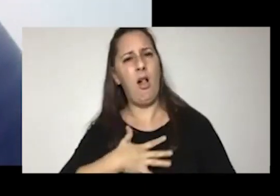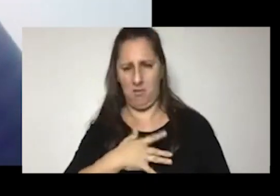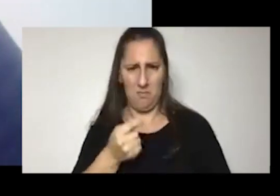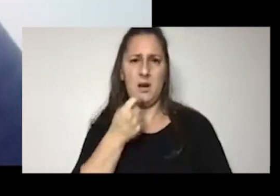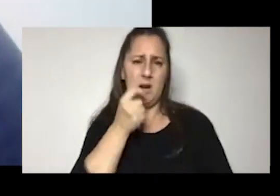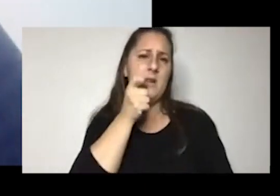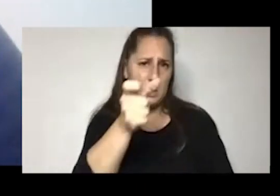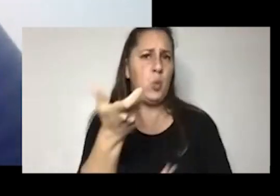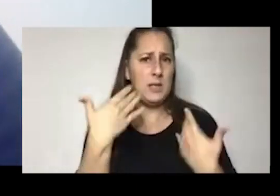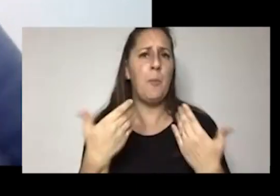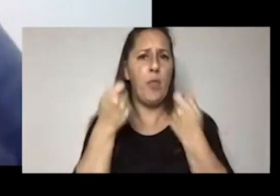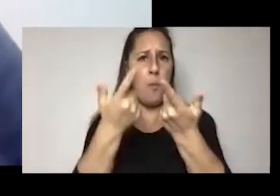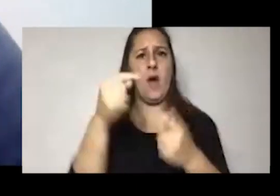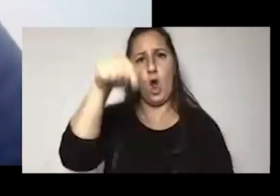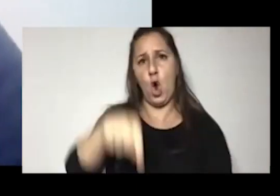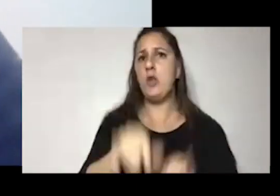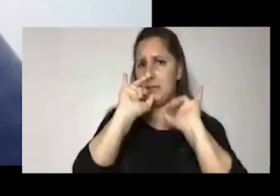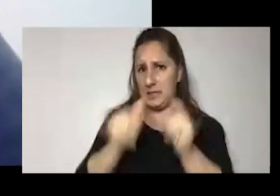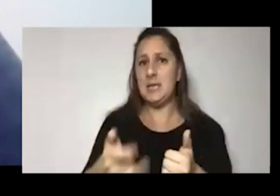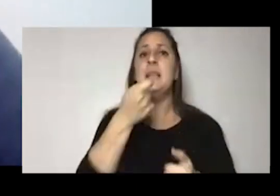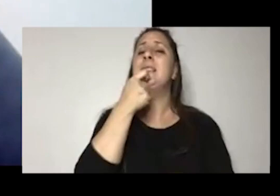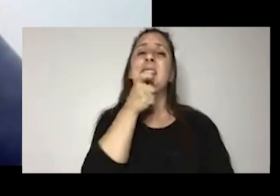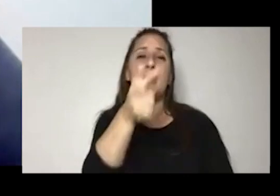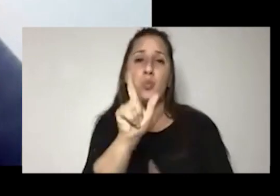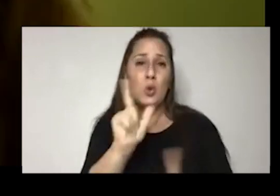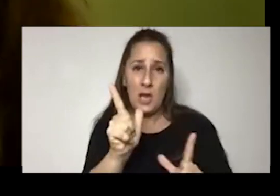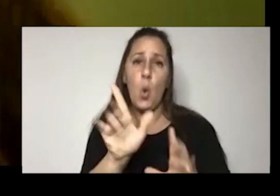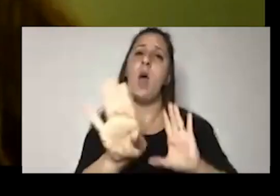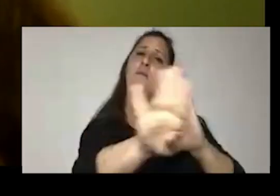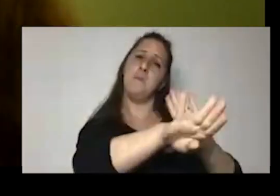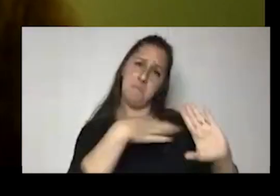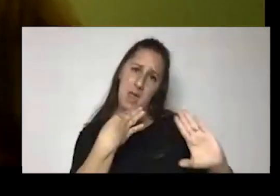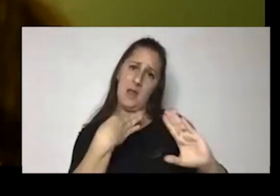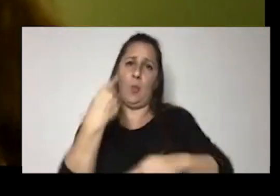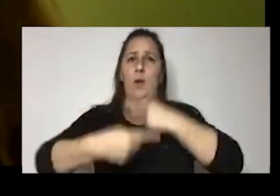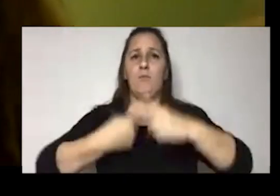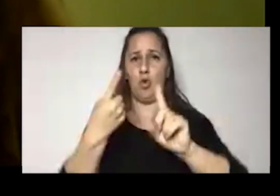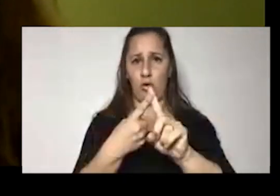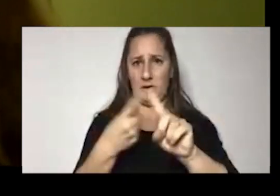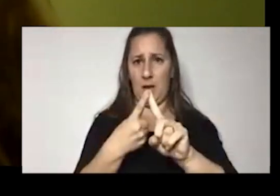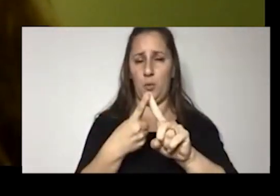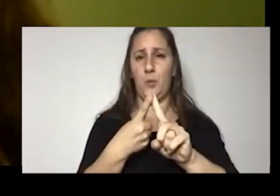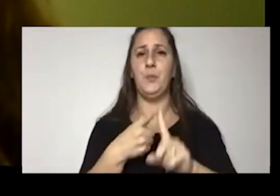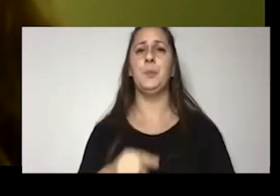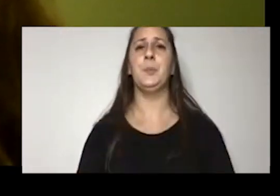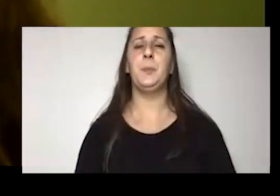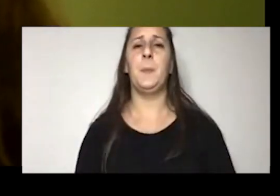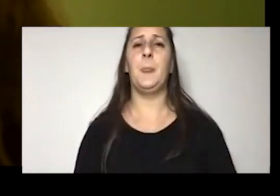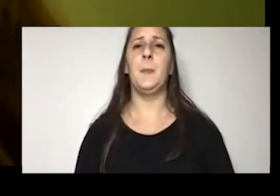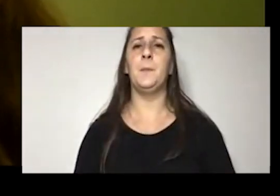mismo, bárbaro, y si no, lo llevamos para casa y nos ponemos en contacto. Bueno, por eso, elegido yo lo dije